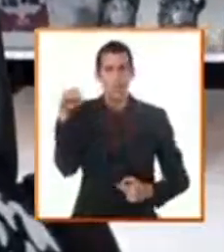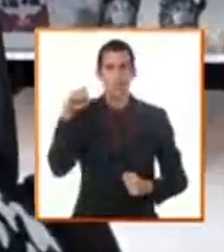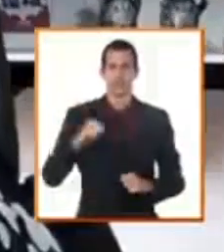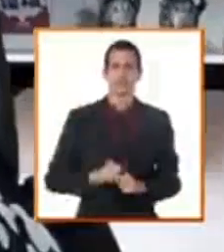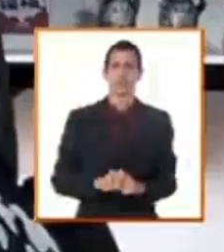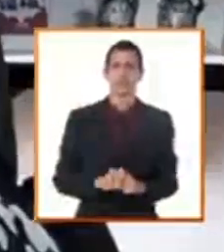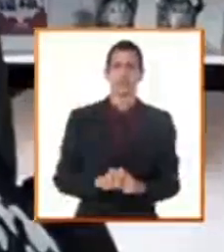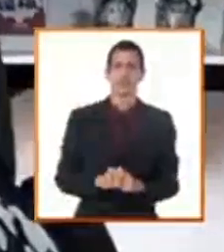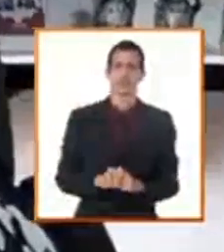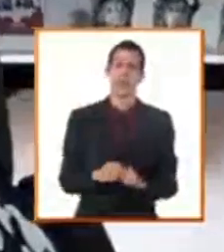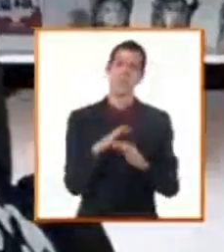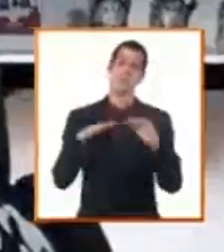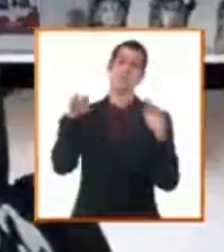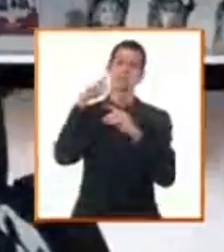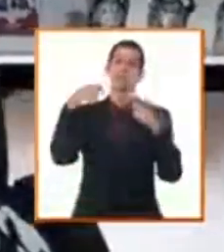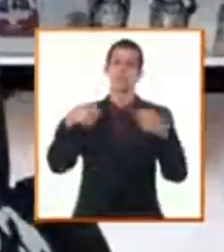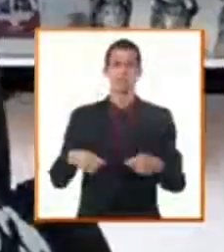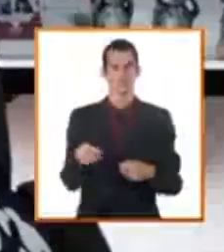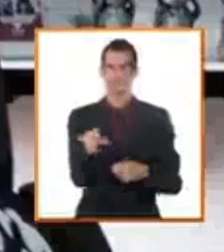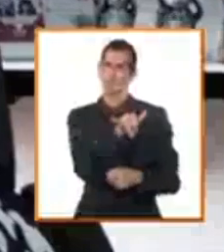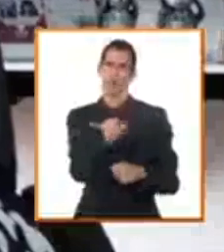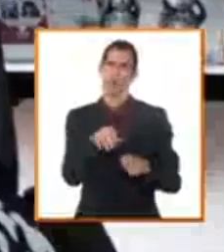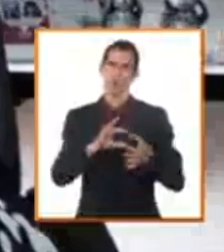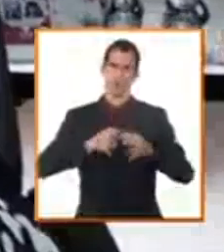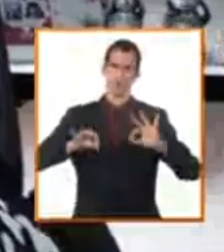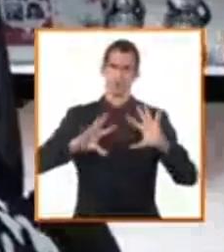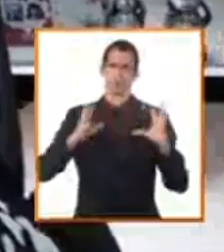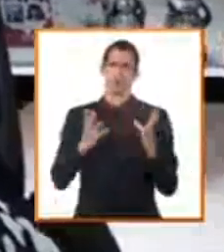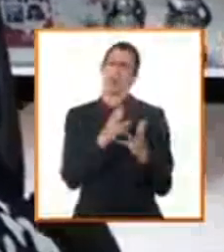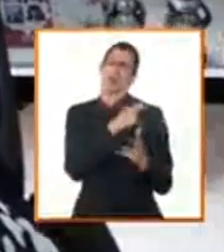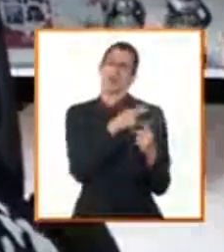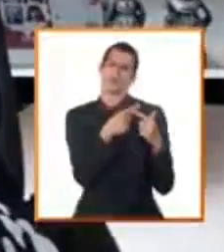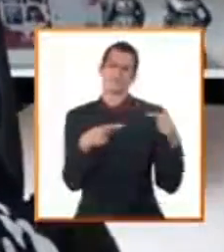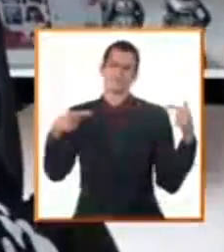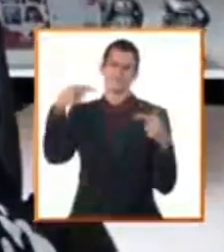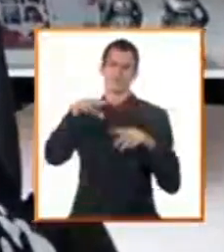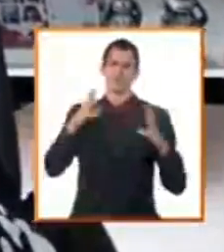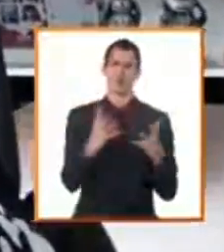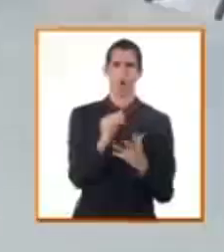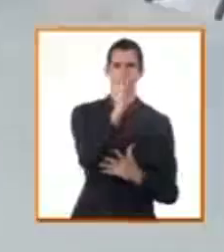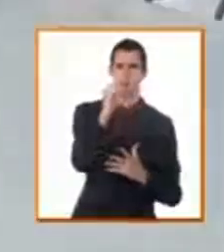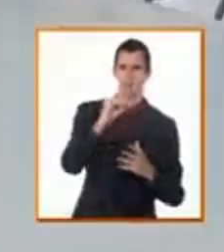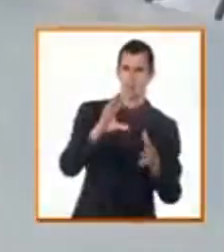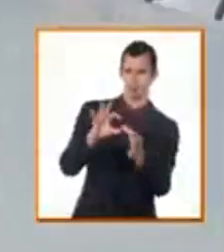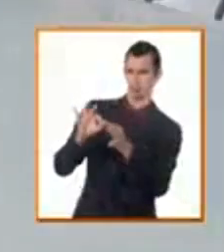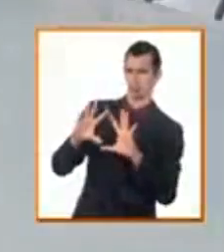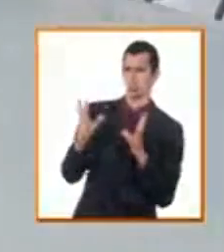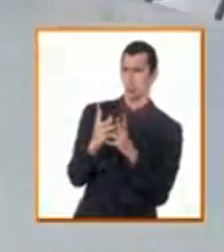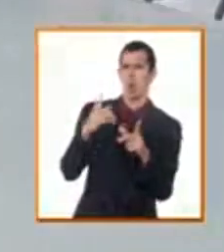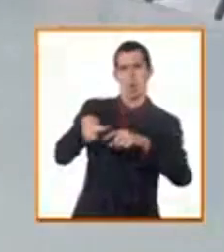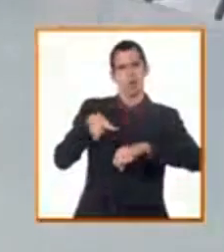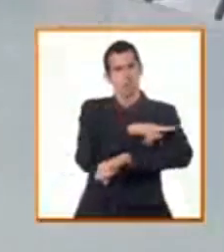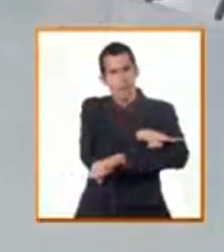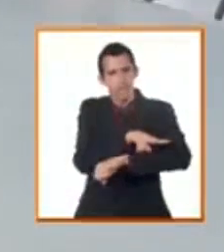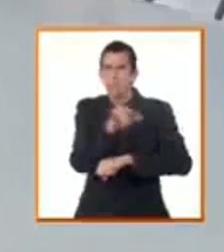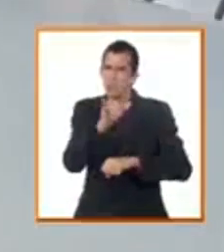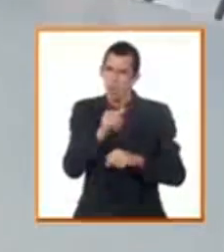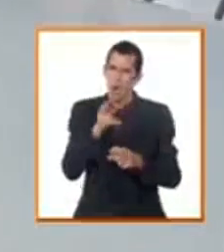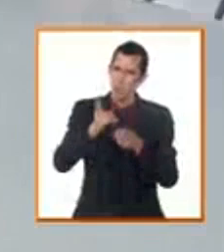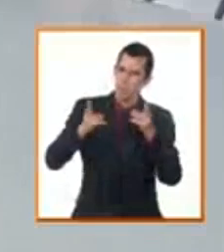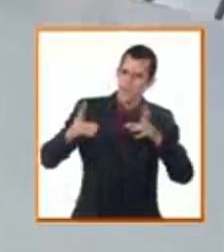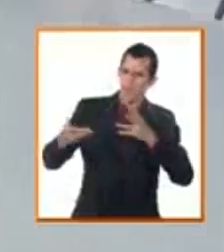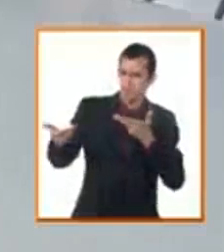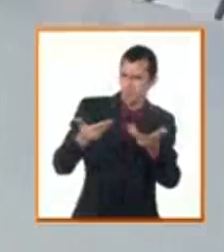y autoridad central de la República de Cuba ante las instituciones y organismos internacionales. Y entre otras también tenemos